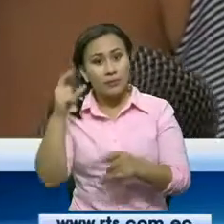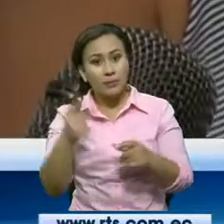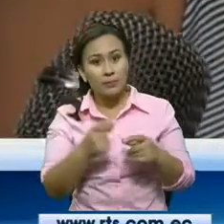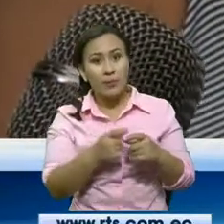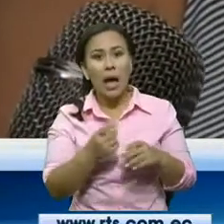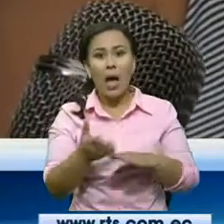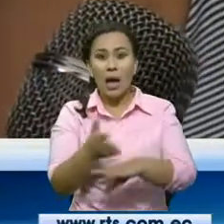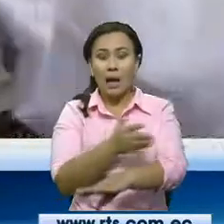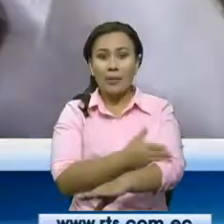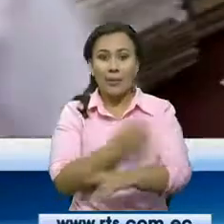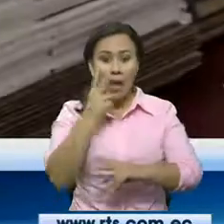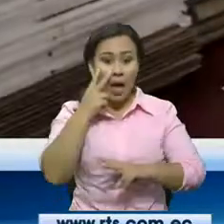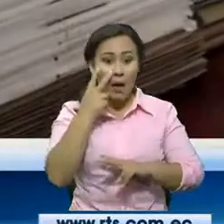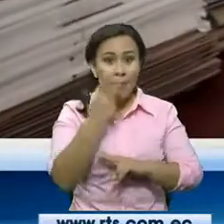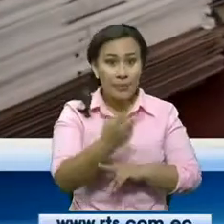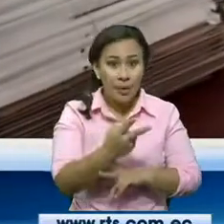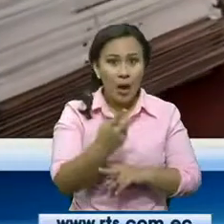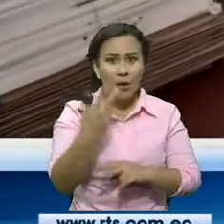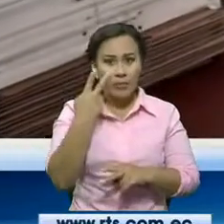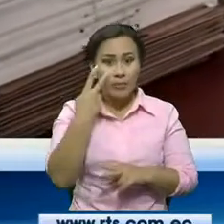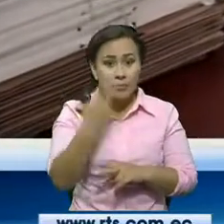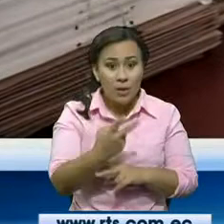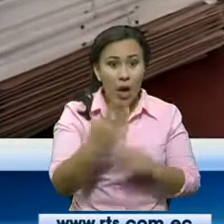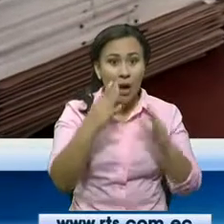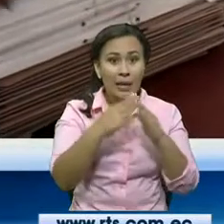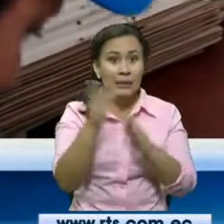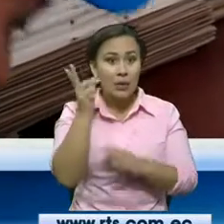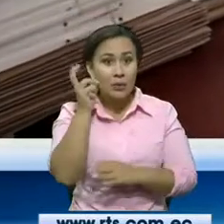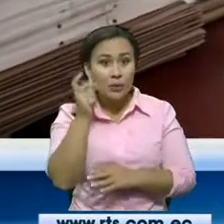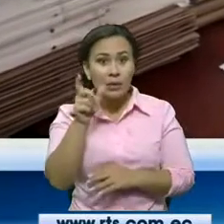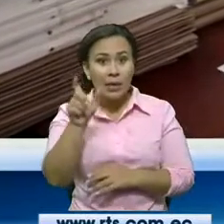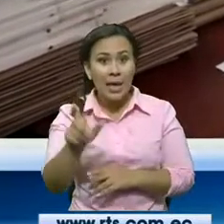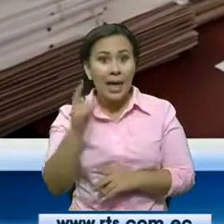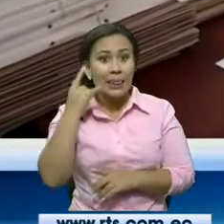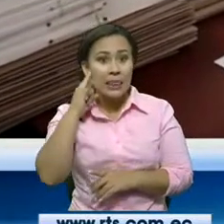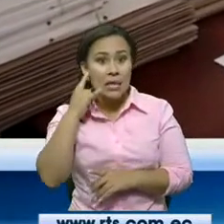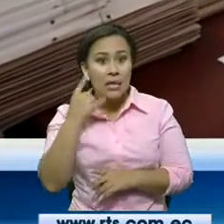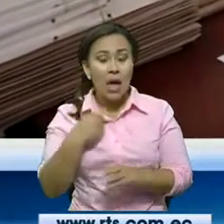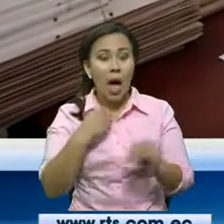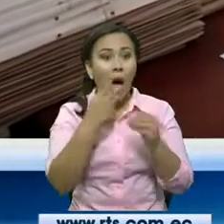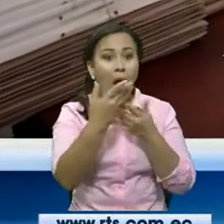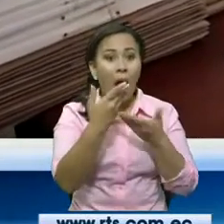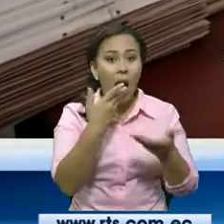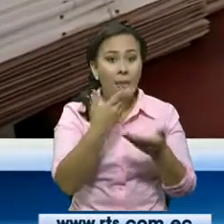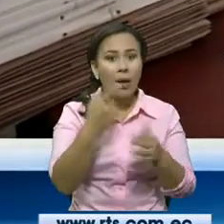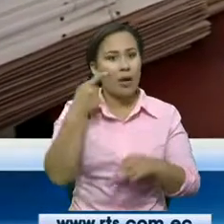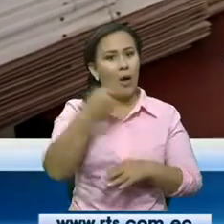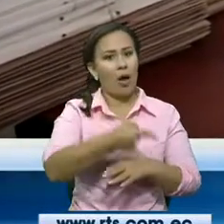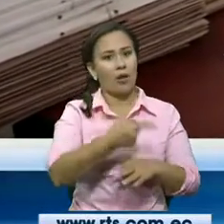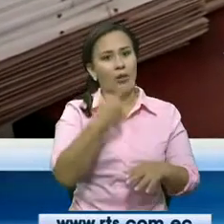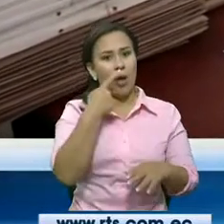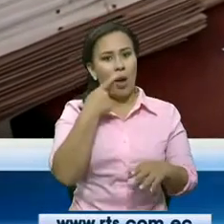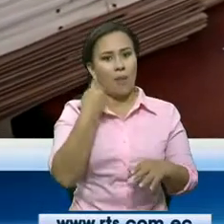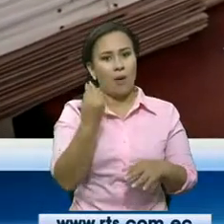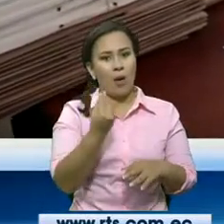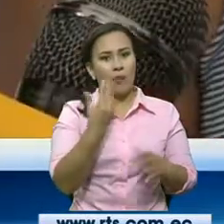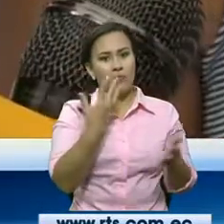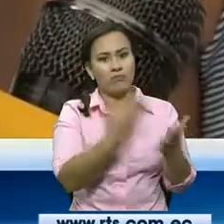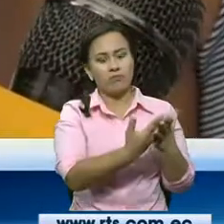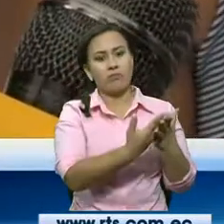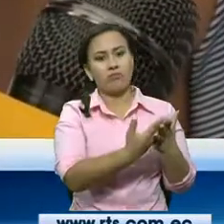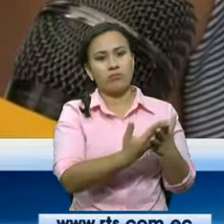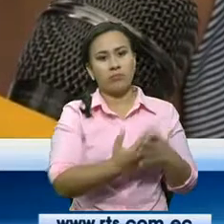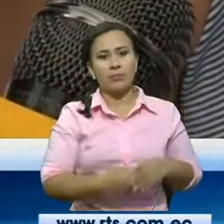acudió el día de las flagrancias, estuvo en la casa, escuchó la versión de la niña, la versión inmediata, y ordenó la aprehensión del muchacho.